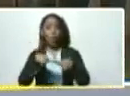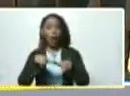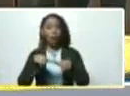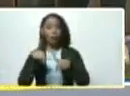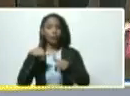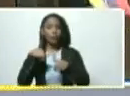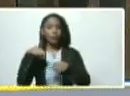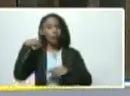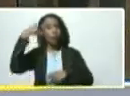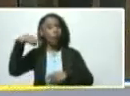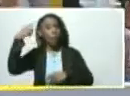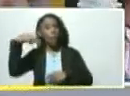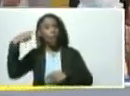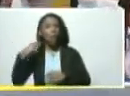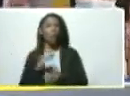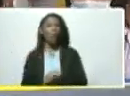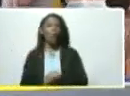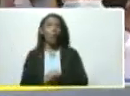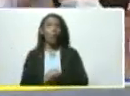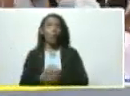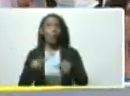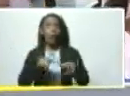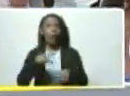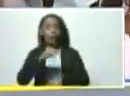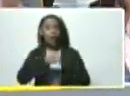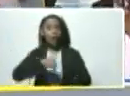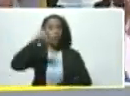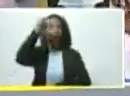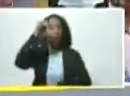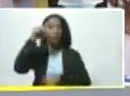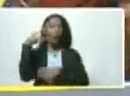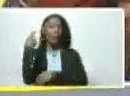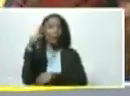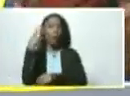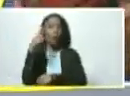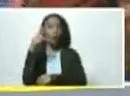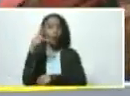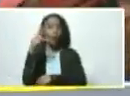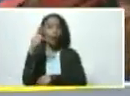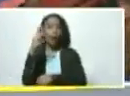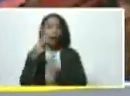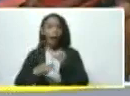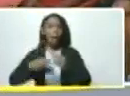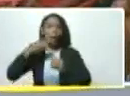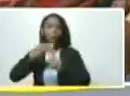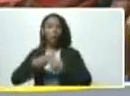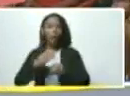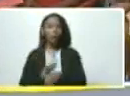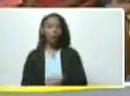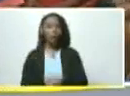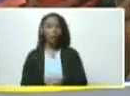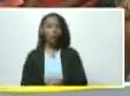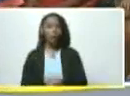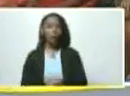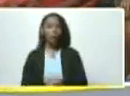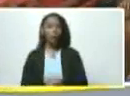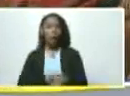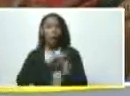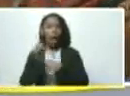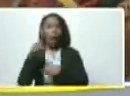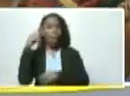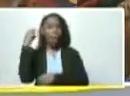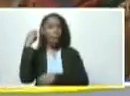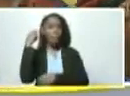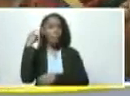Manicomio, la zona norte de la parroquia La Pastora. Ahí está la parroquia